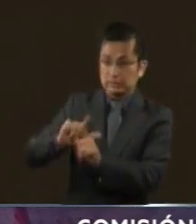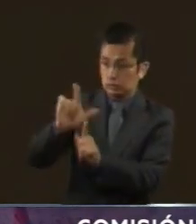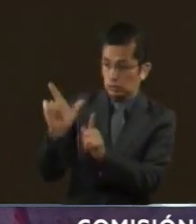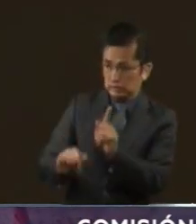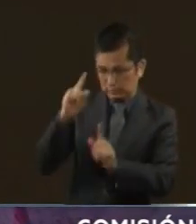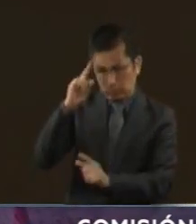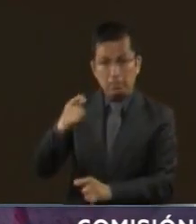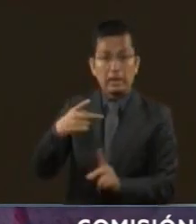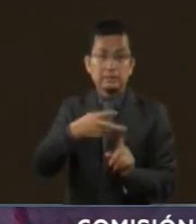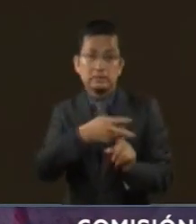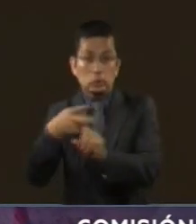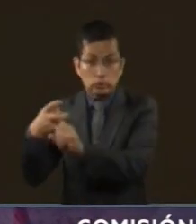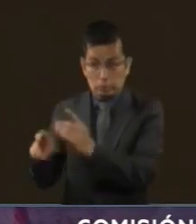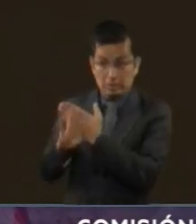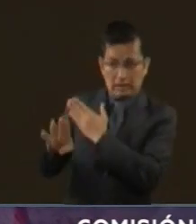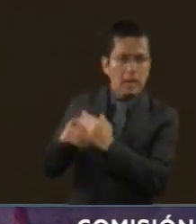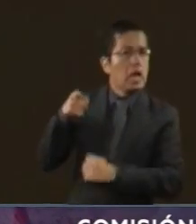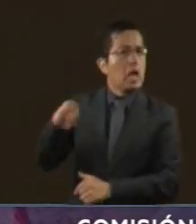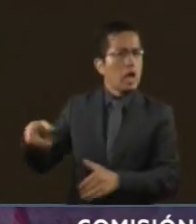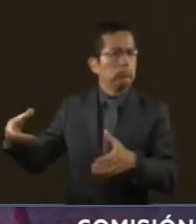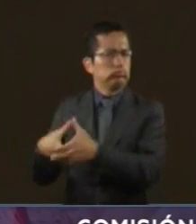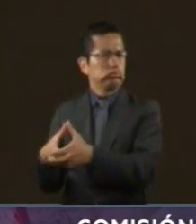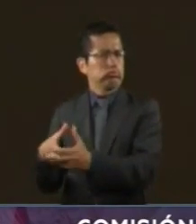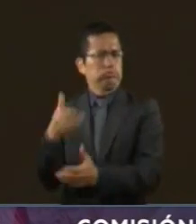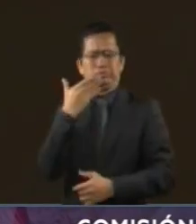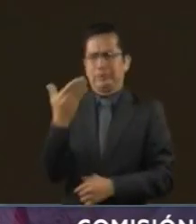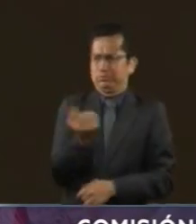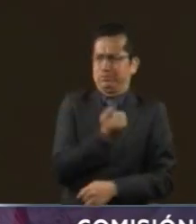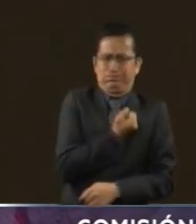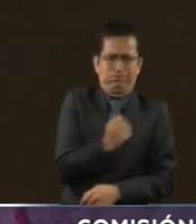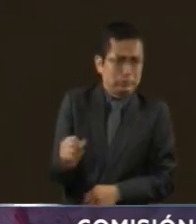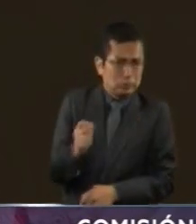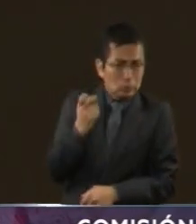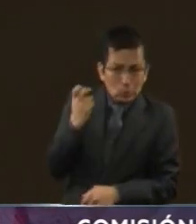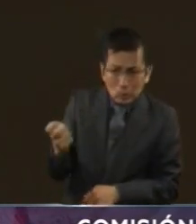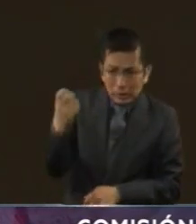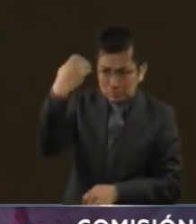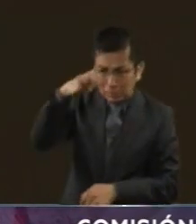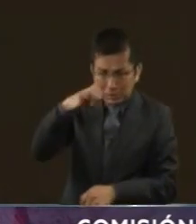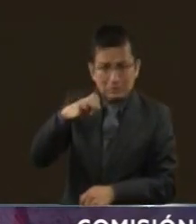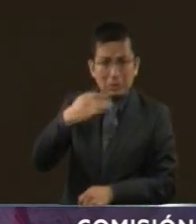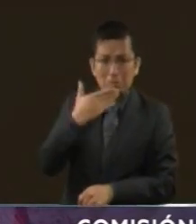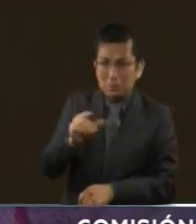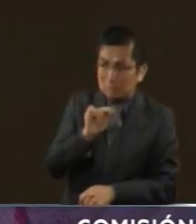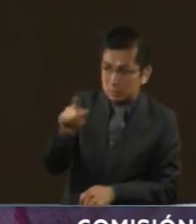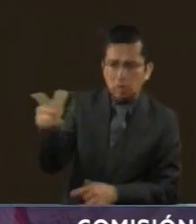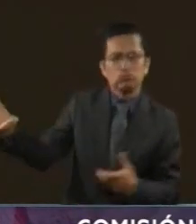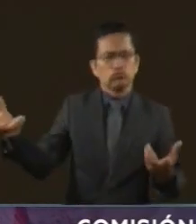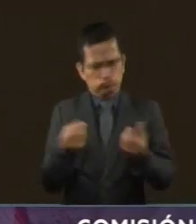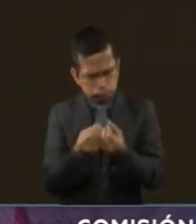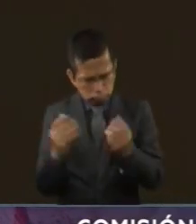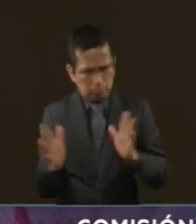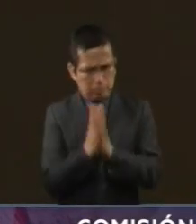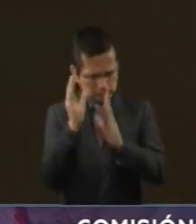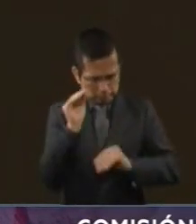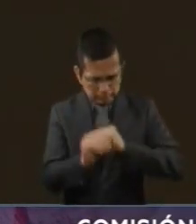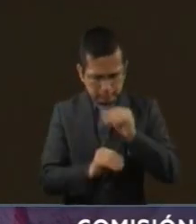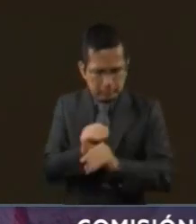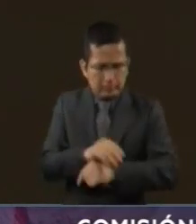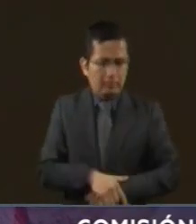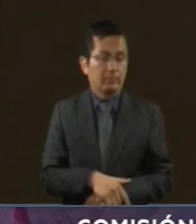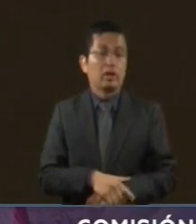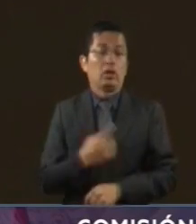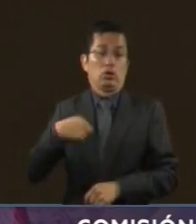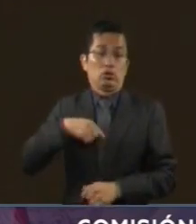sido un éxito esta Comisión Nacional de Antisecuestros. Hoy queremos proponer esta